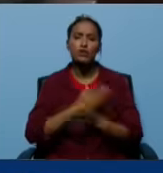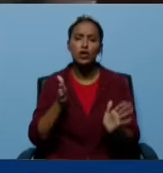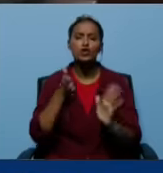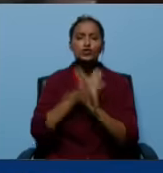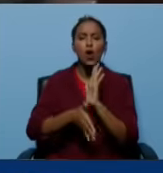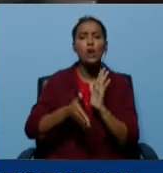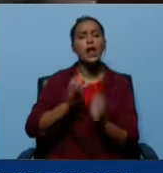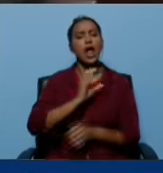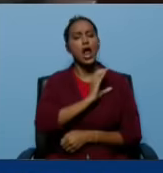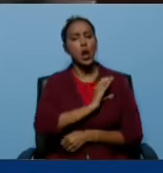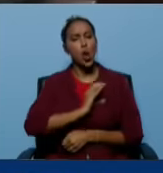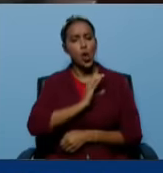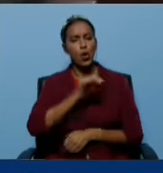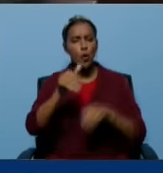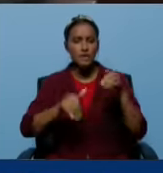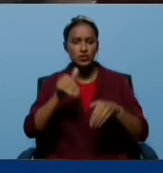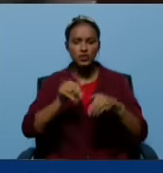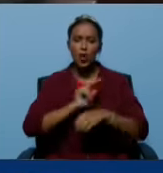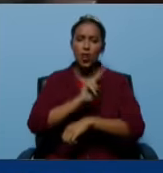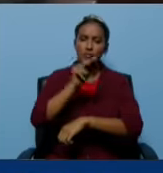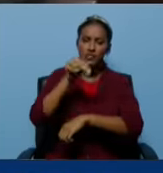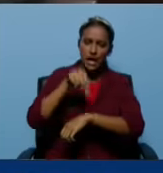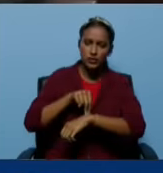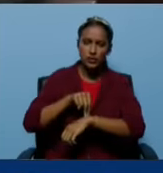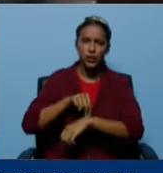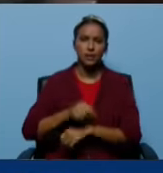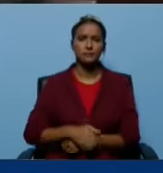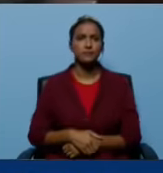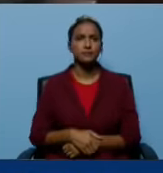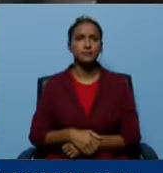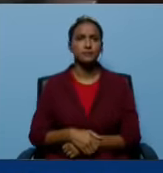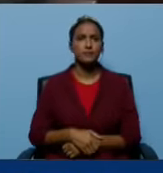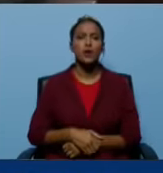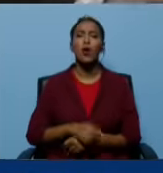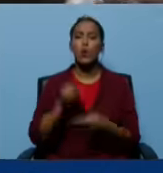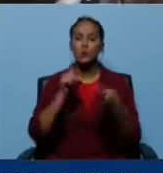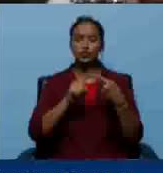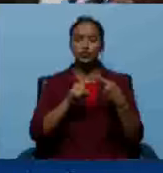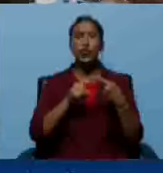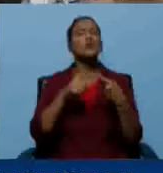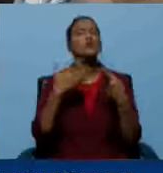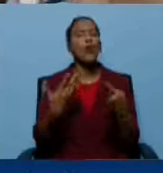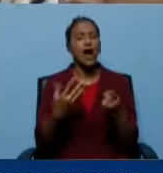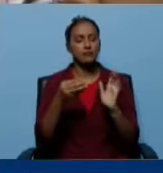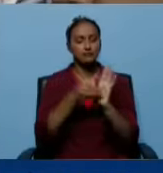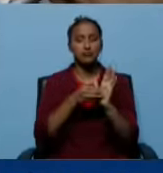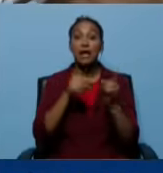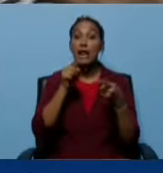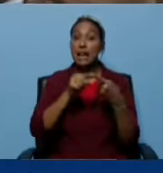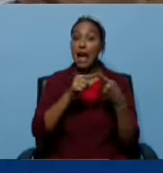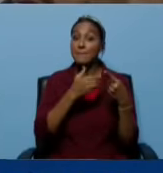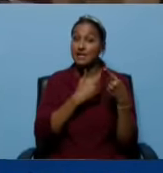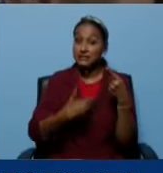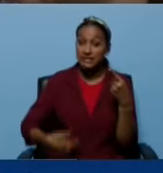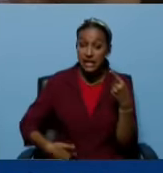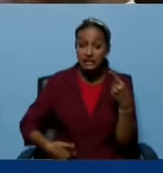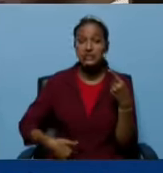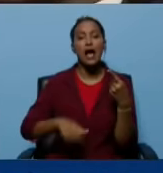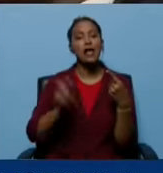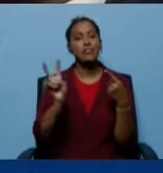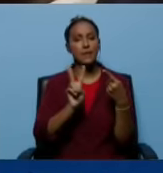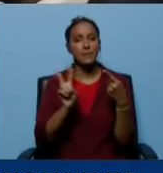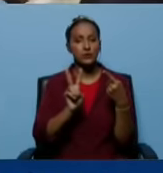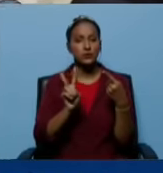trascendencia nacional, como son los de la Presidencia de la República, en los cuales se